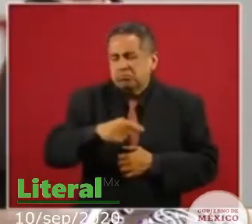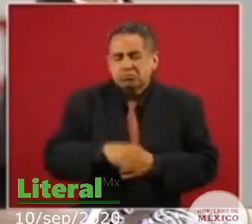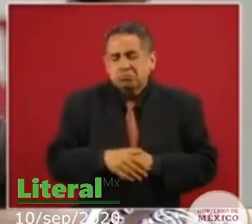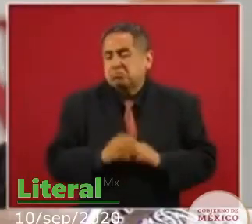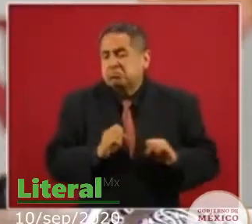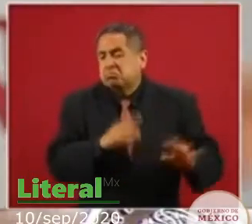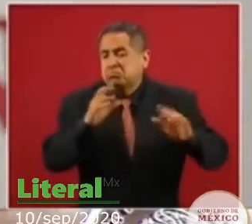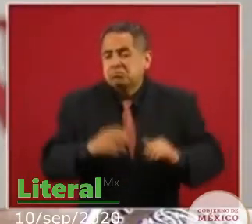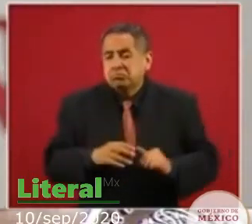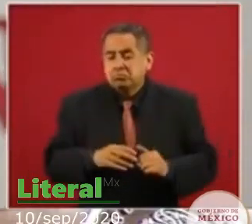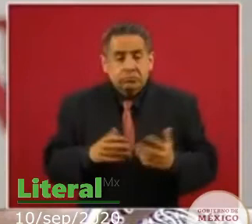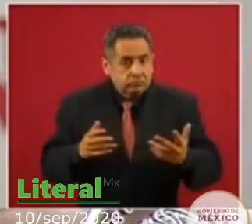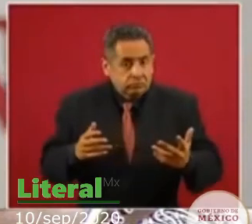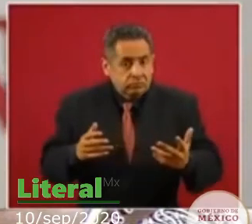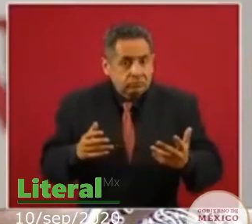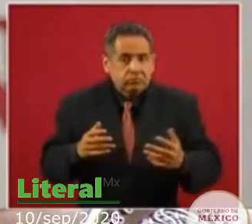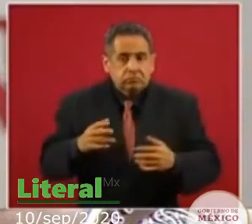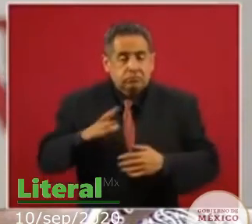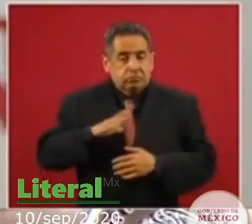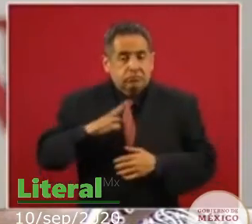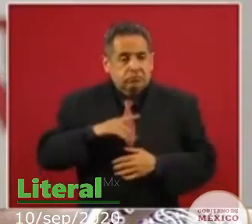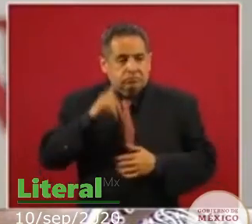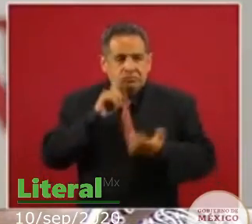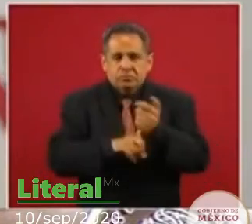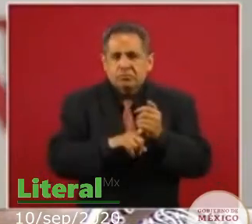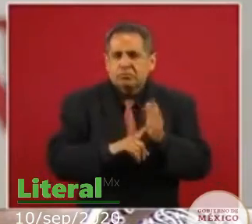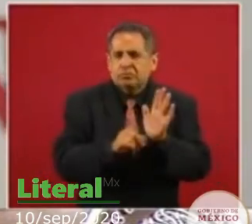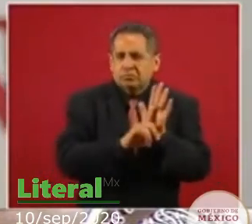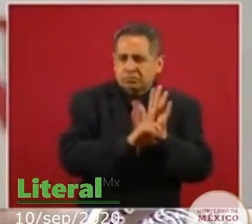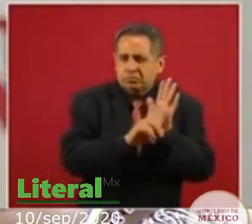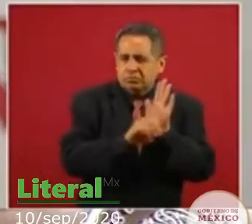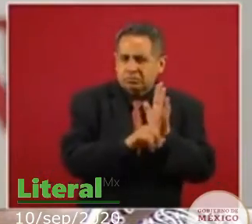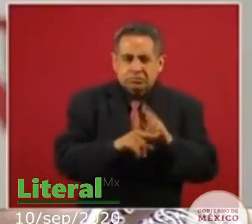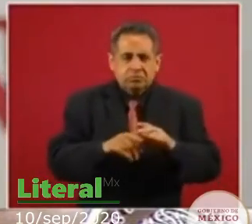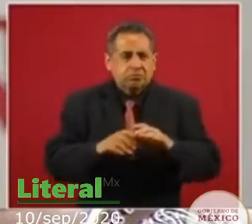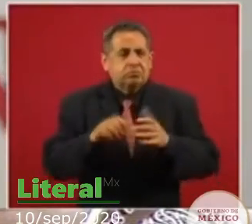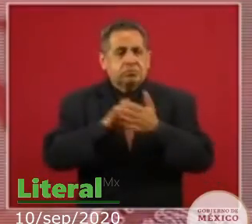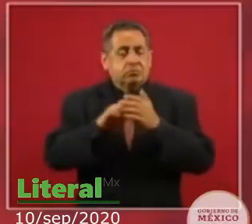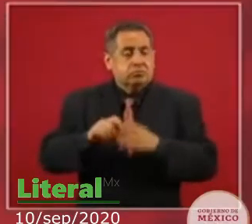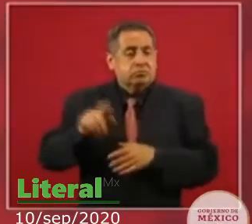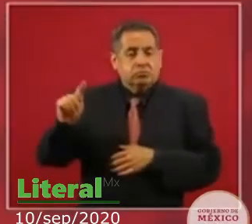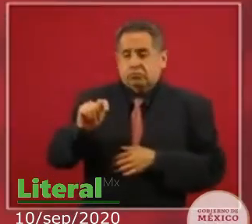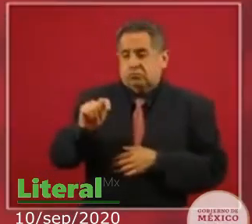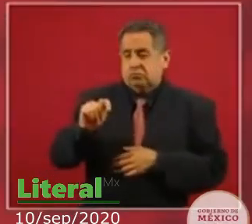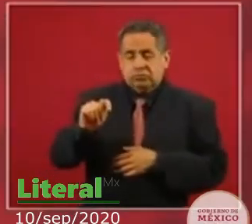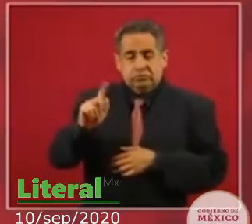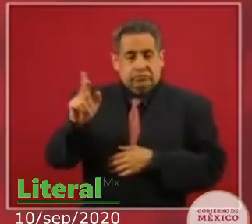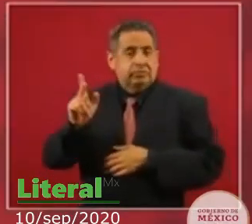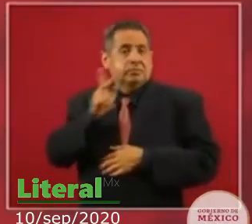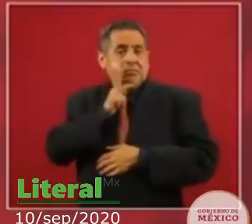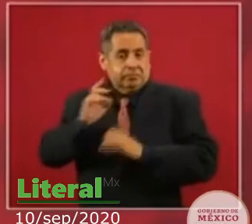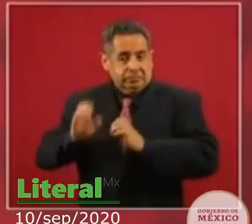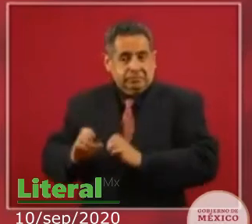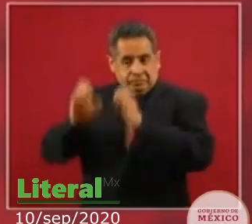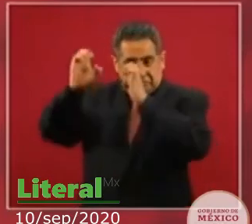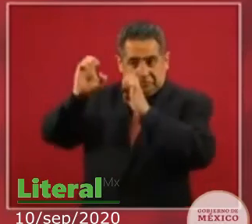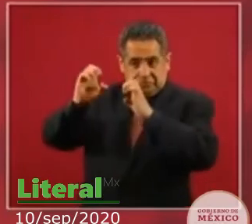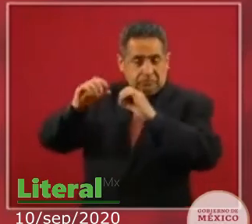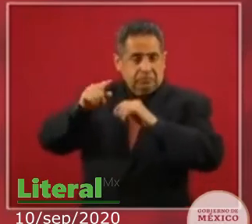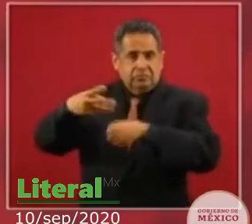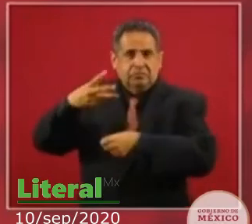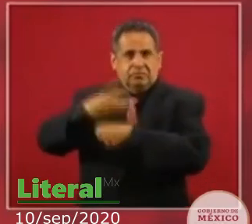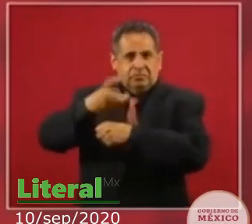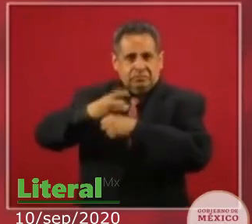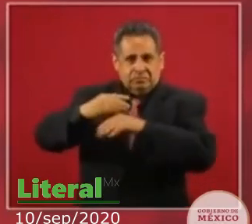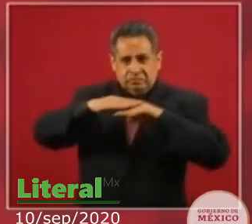porque habían sensores en la torre de Pemex, un piso, el